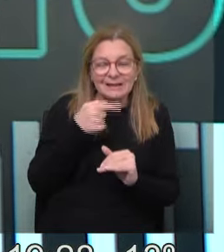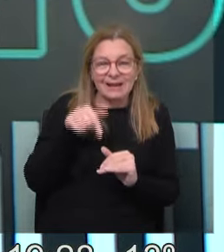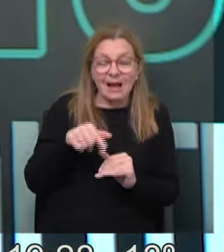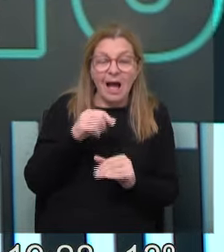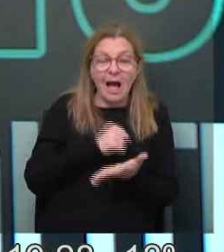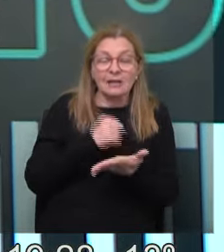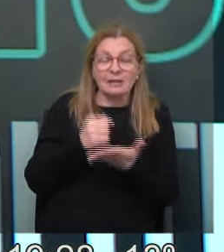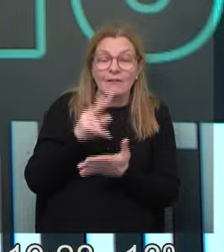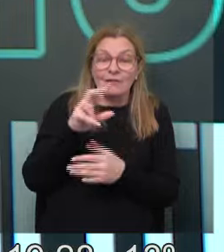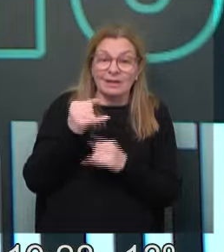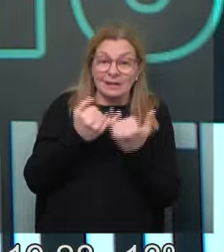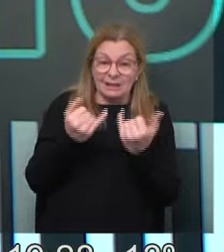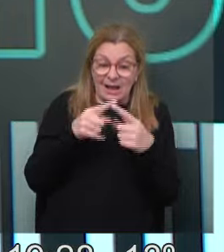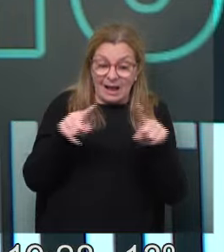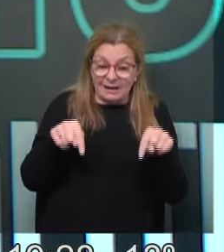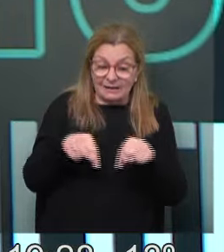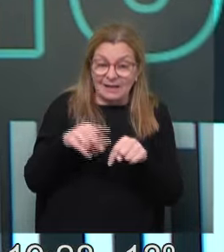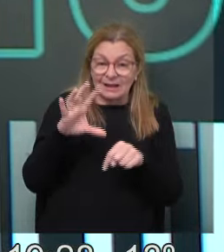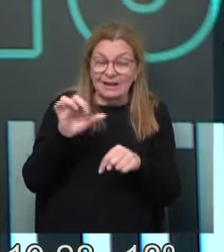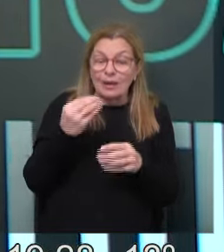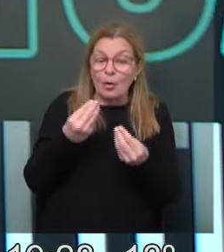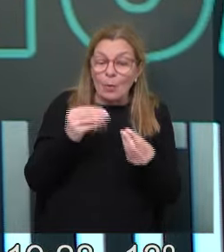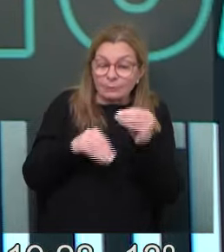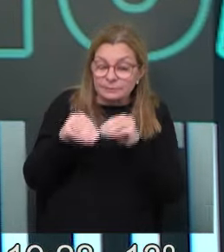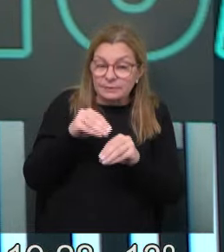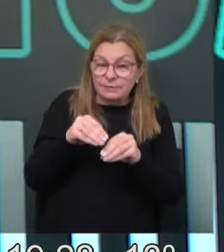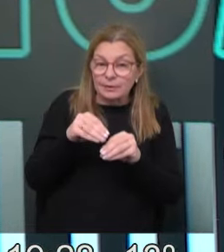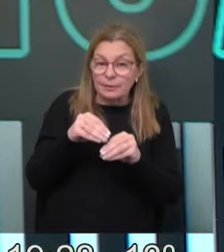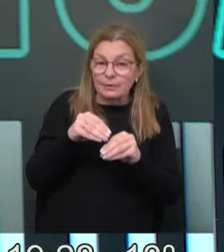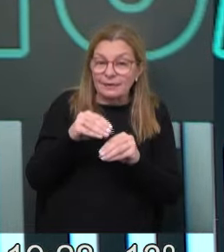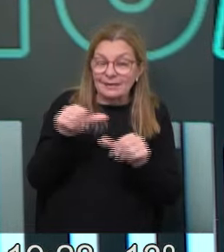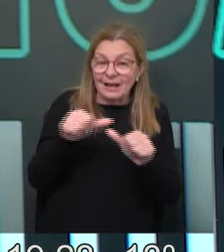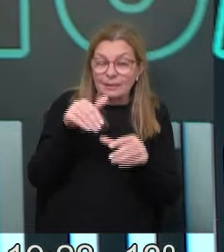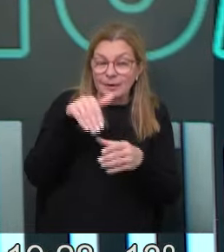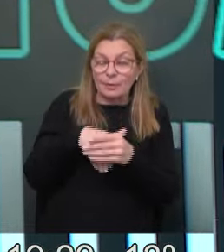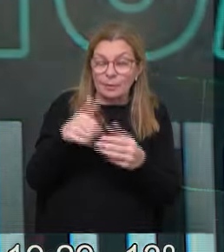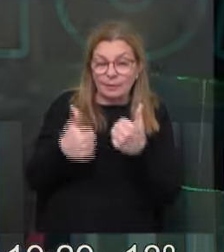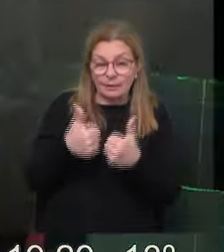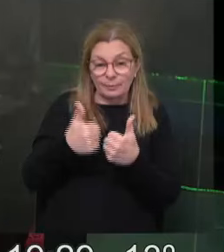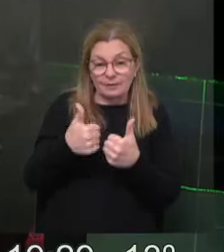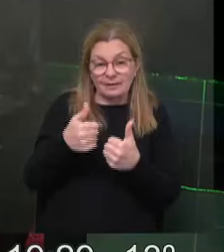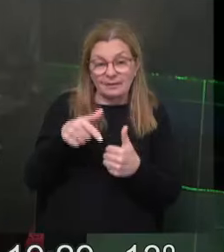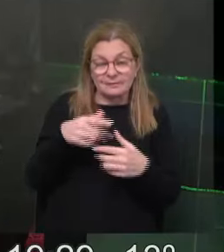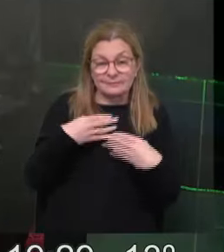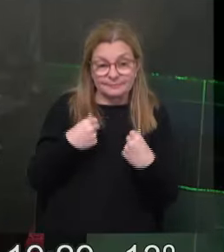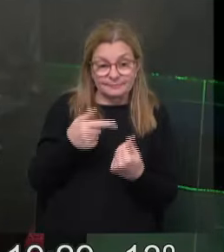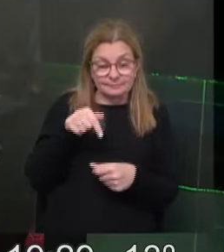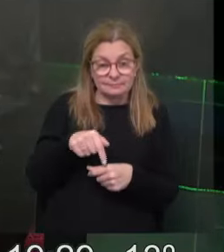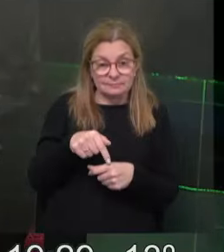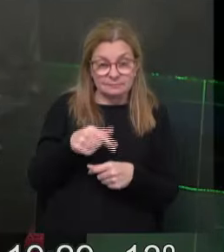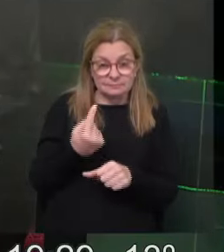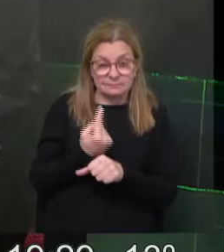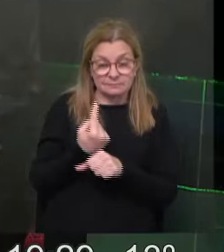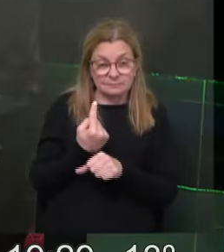20 días que son las listas al senado y cómo se arma la ingeniería electoral para la competencia en este sentido hoy tenemos en